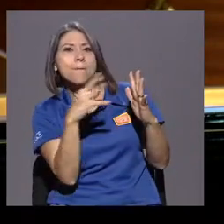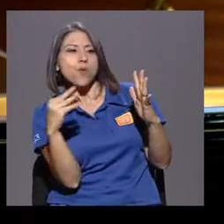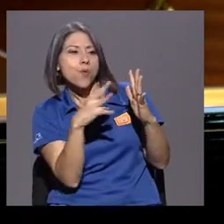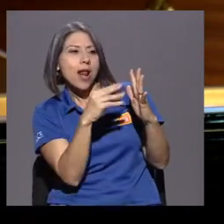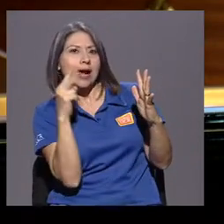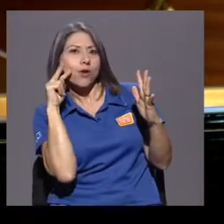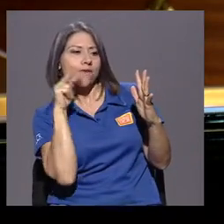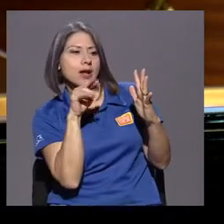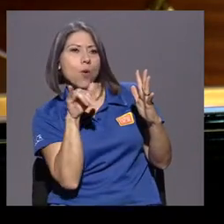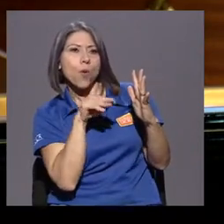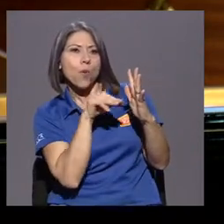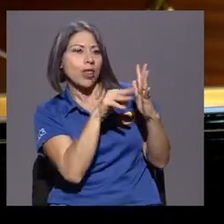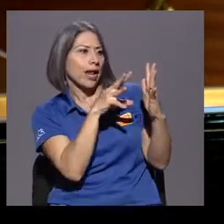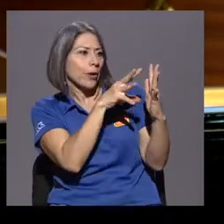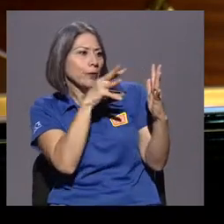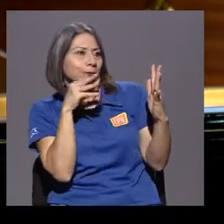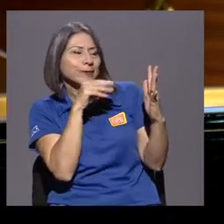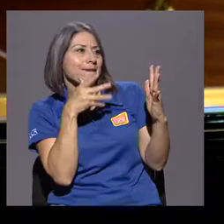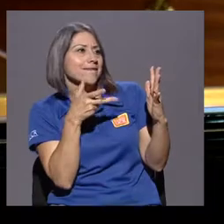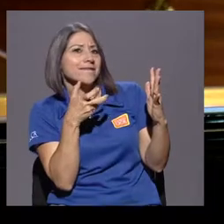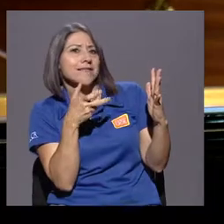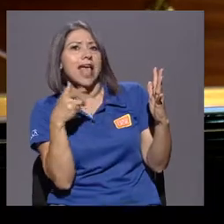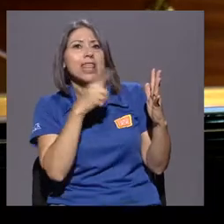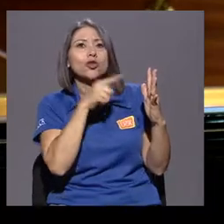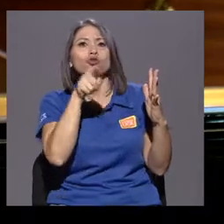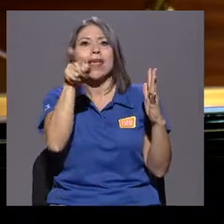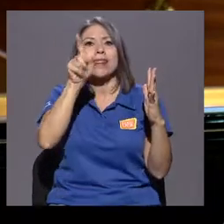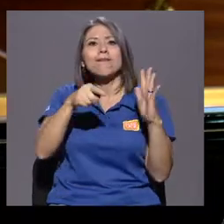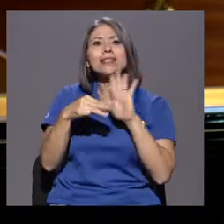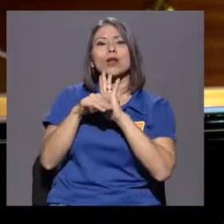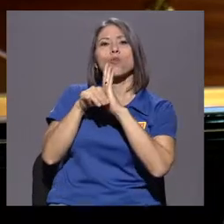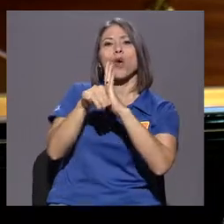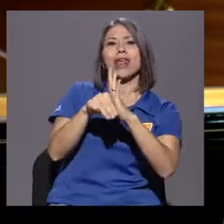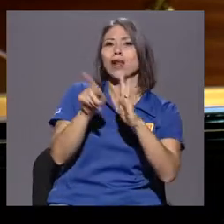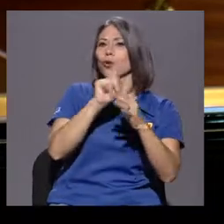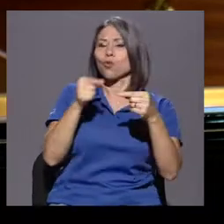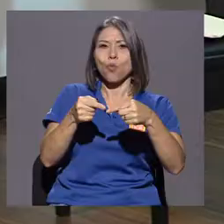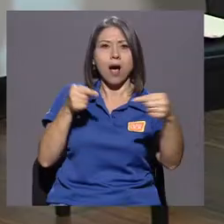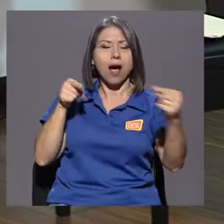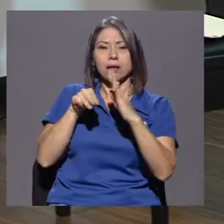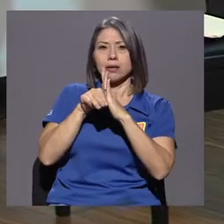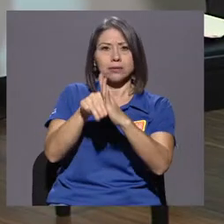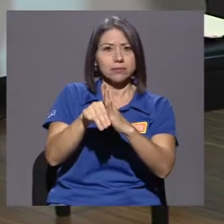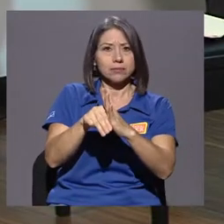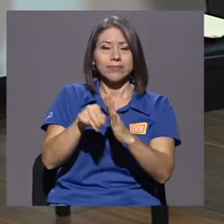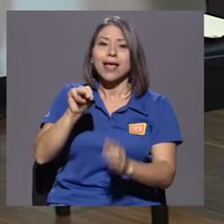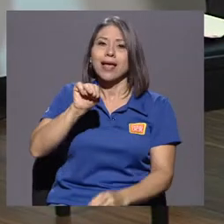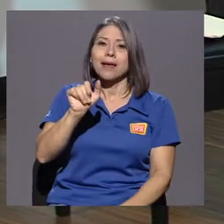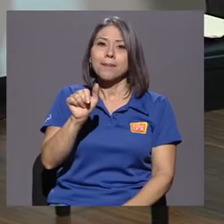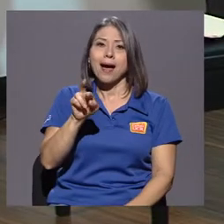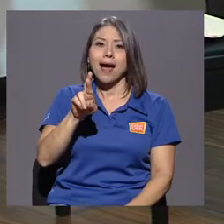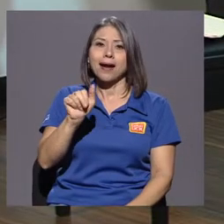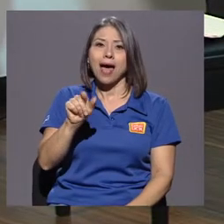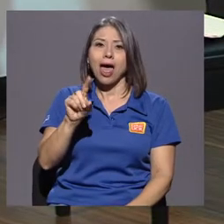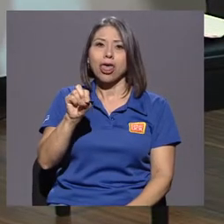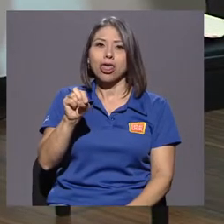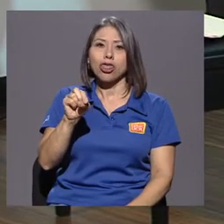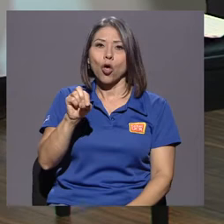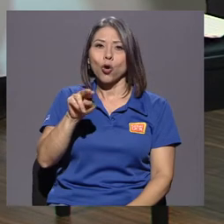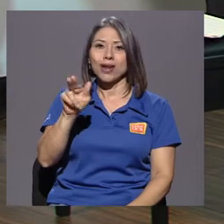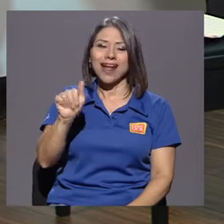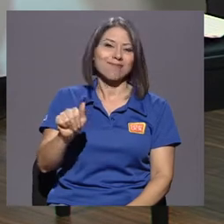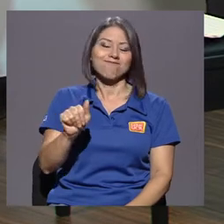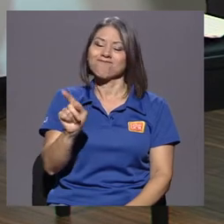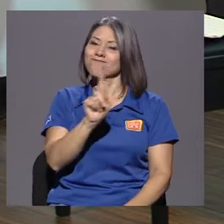como modelo tantos tenés que ser un modelo no un anti modelo y maradona sido absolutamente anti